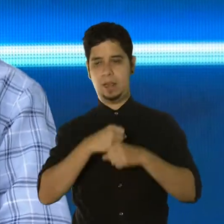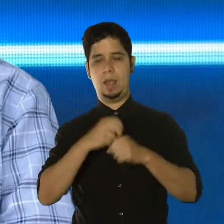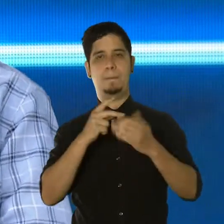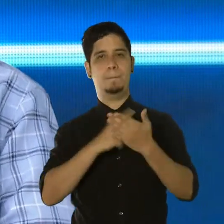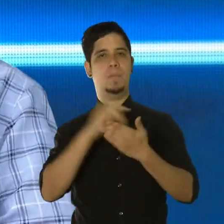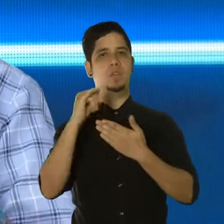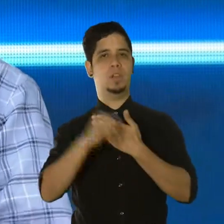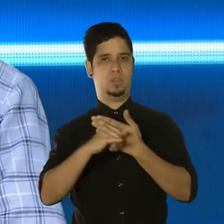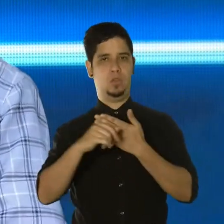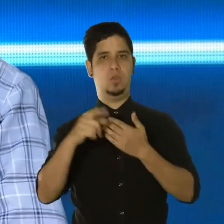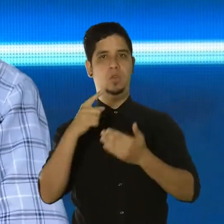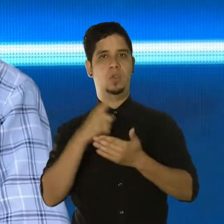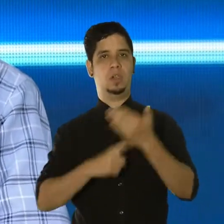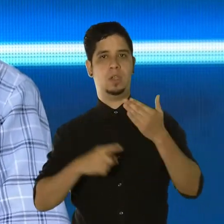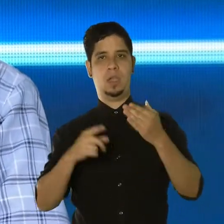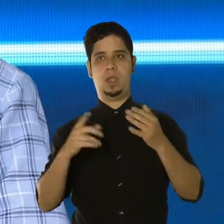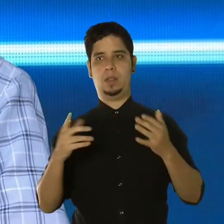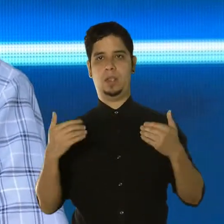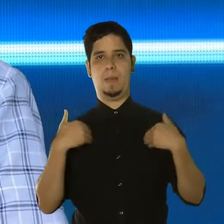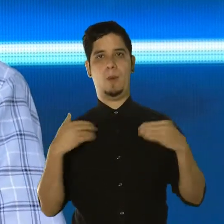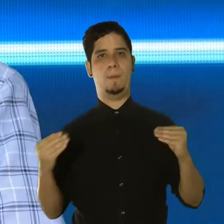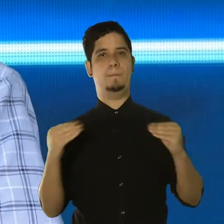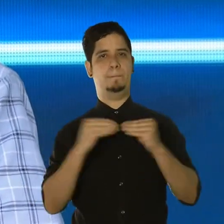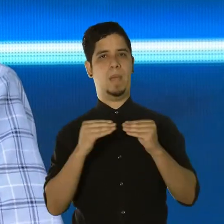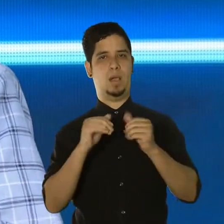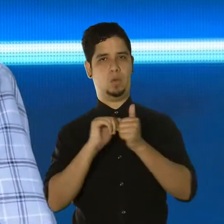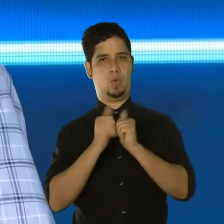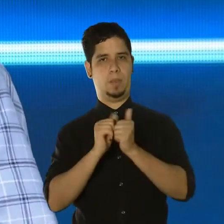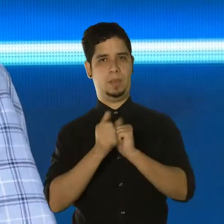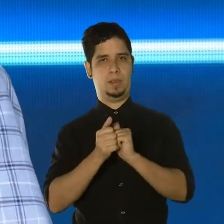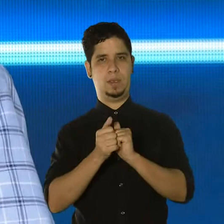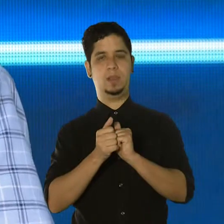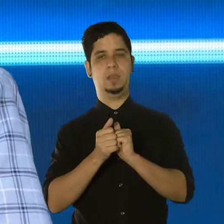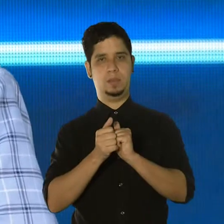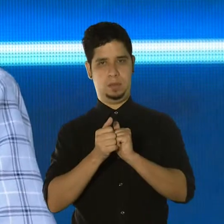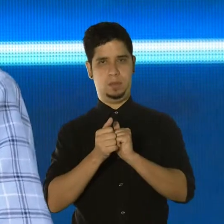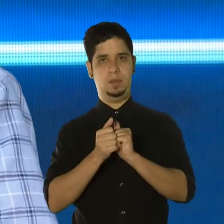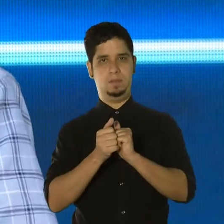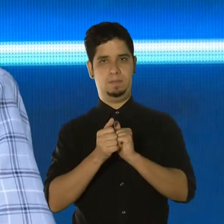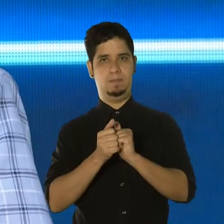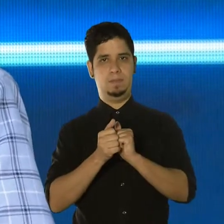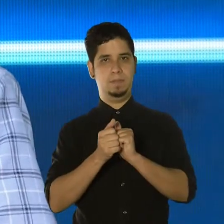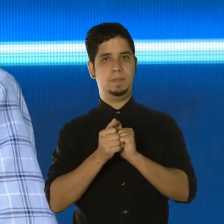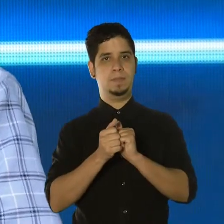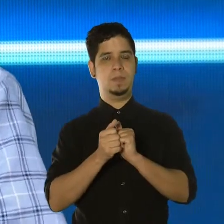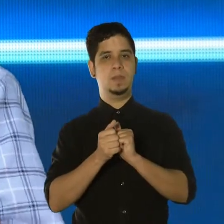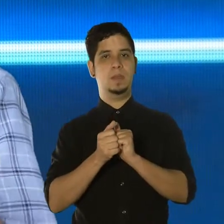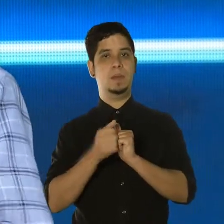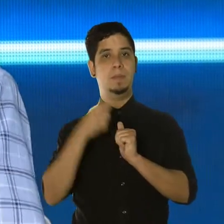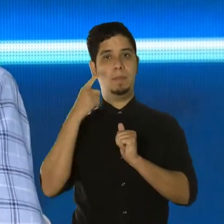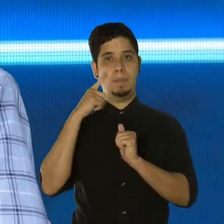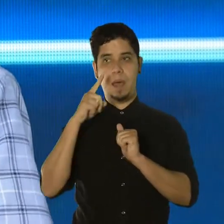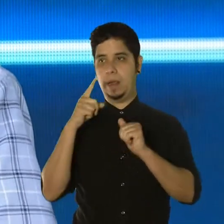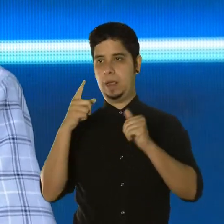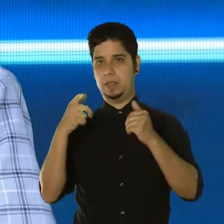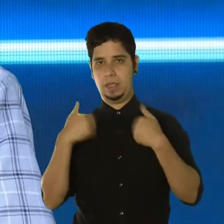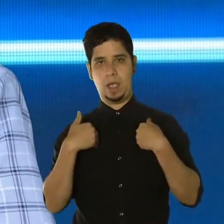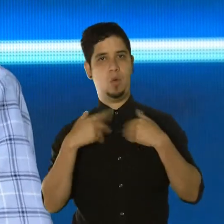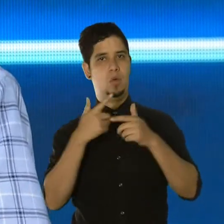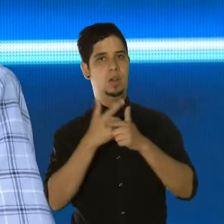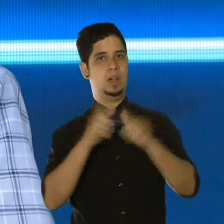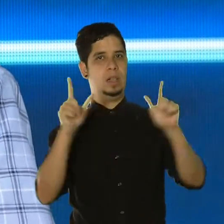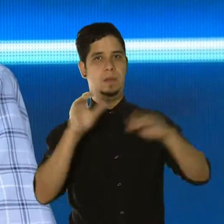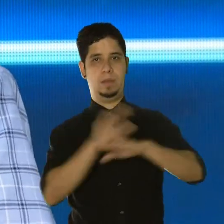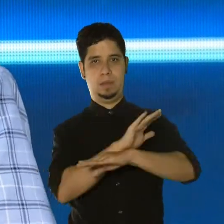manera tal que entre más competencia de suplidores a Puerto Rico, de forma tal que haya un libre mercado, porque